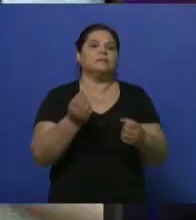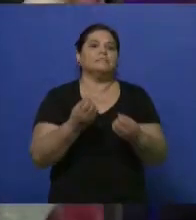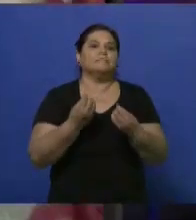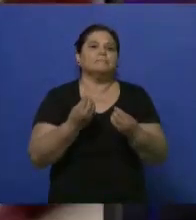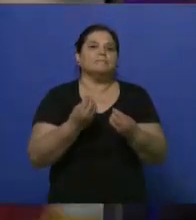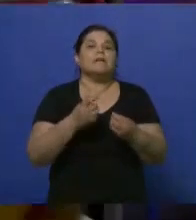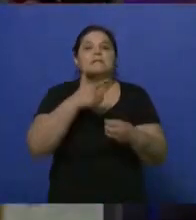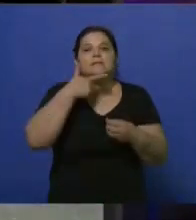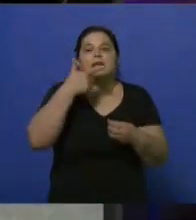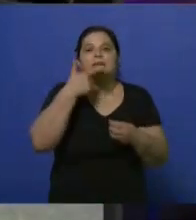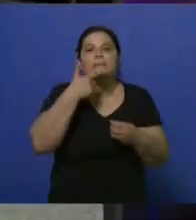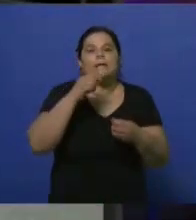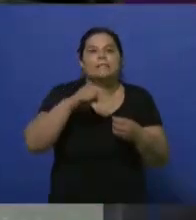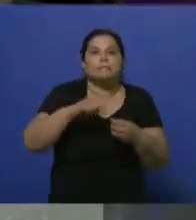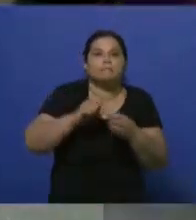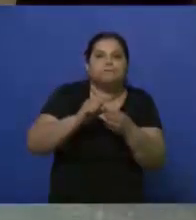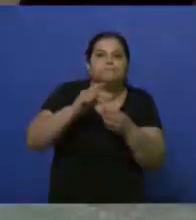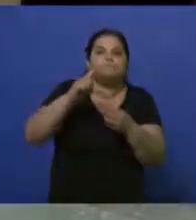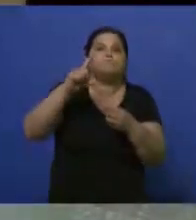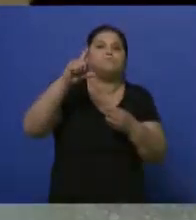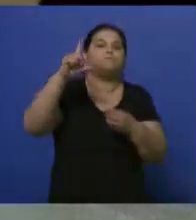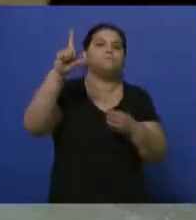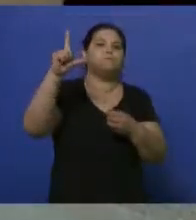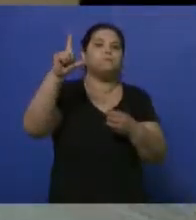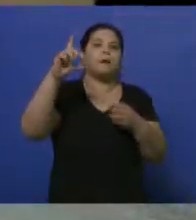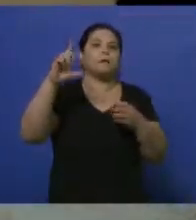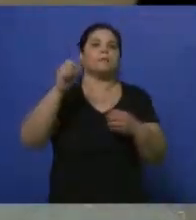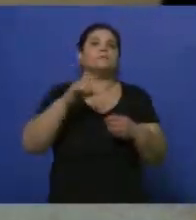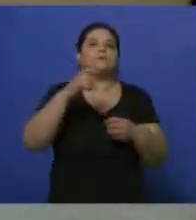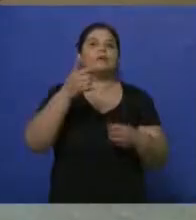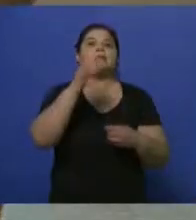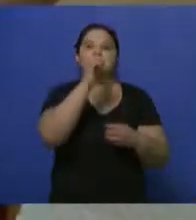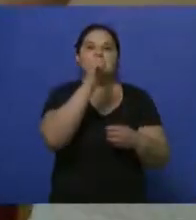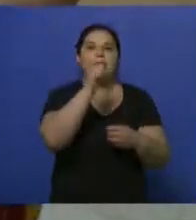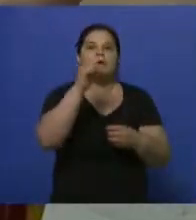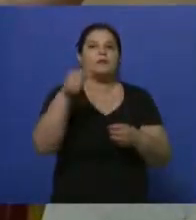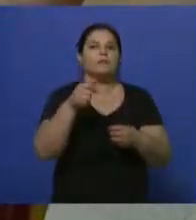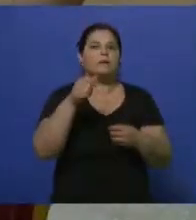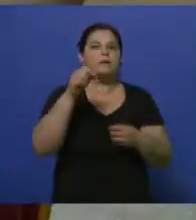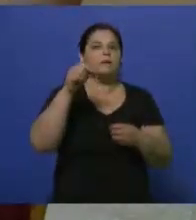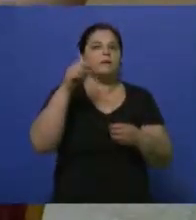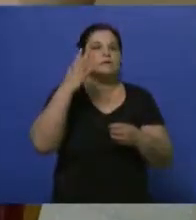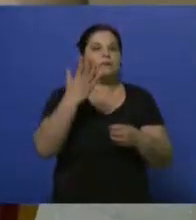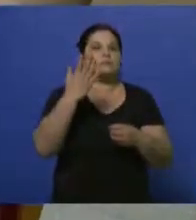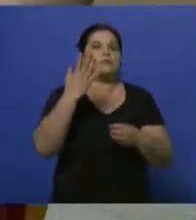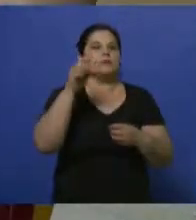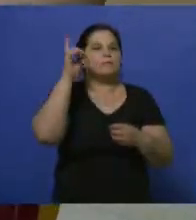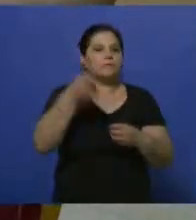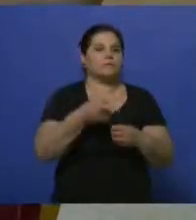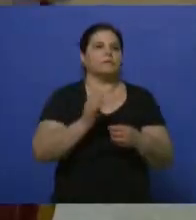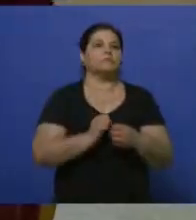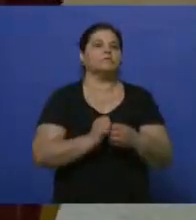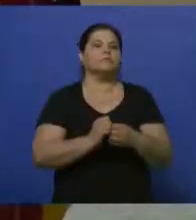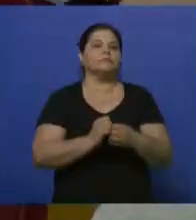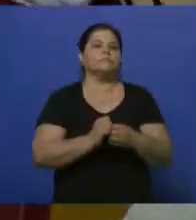tuviste en septiembre que el índice de inflación minorista fue del 6,5%, pero el índice de inflación mayorista fue del